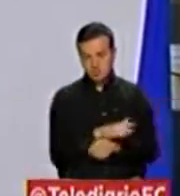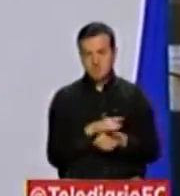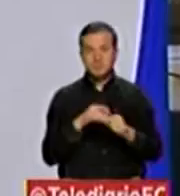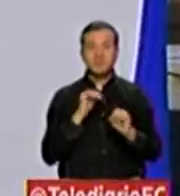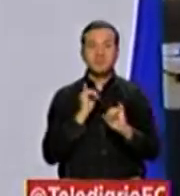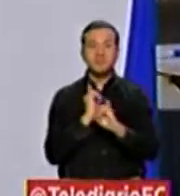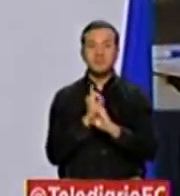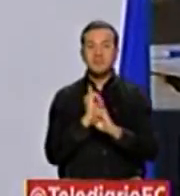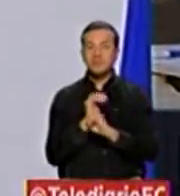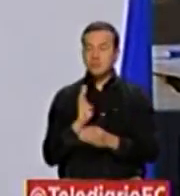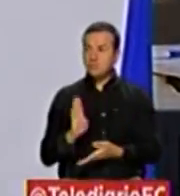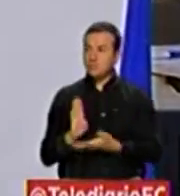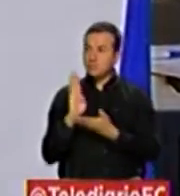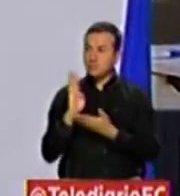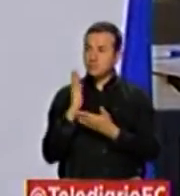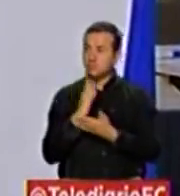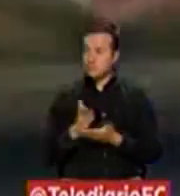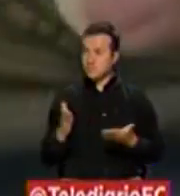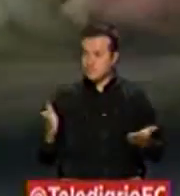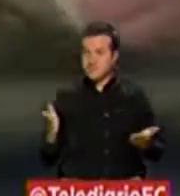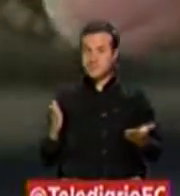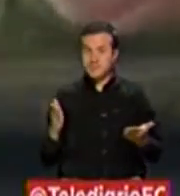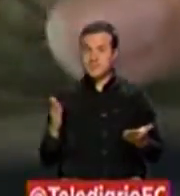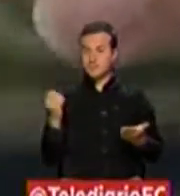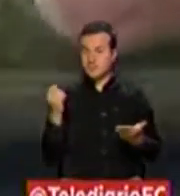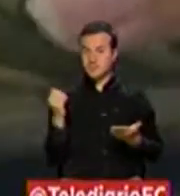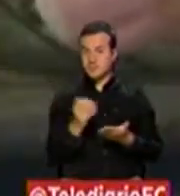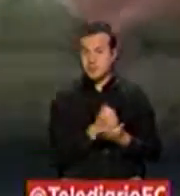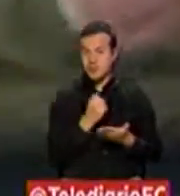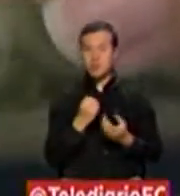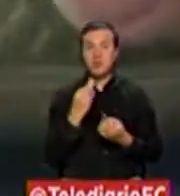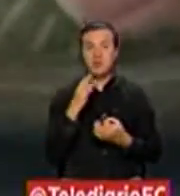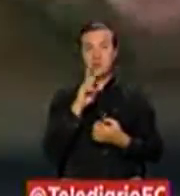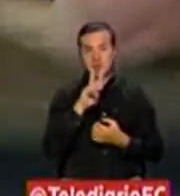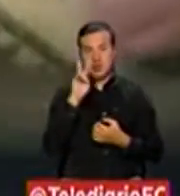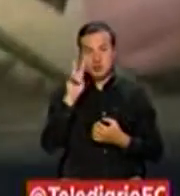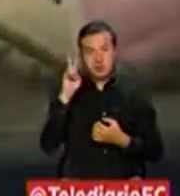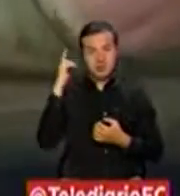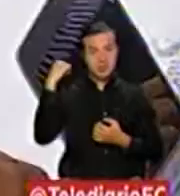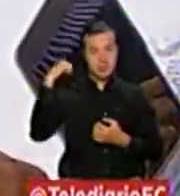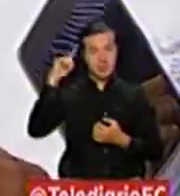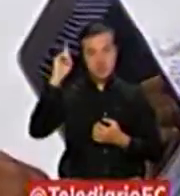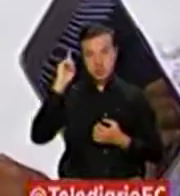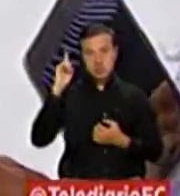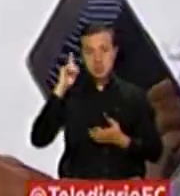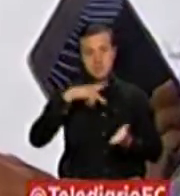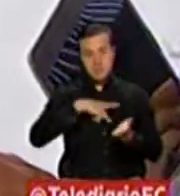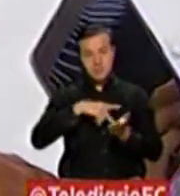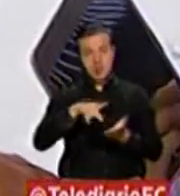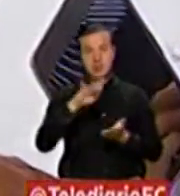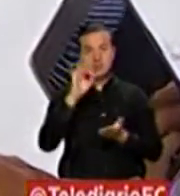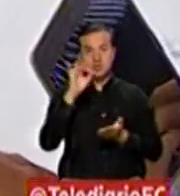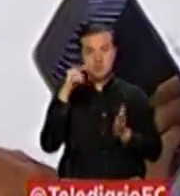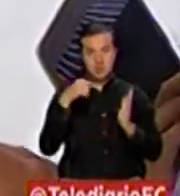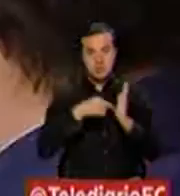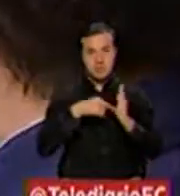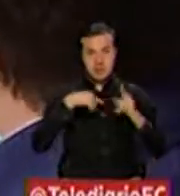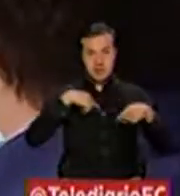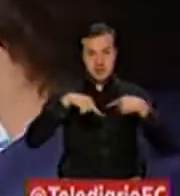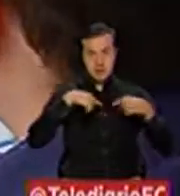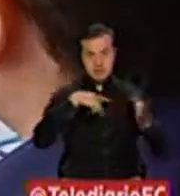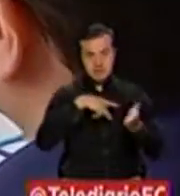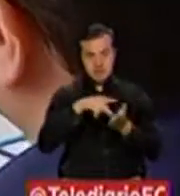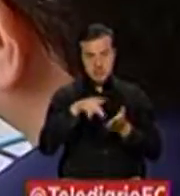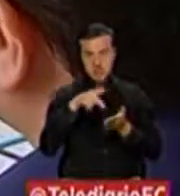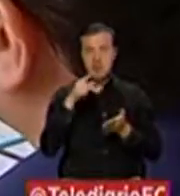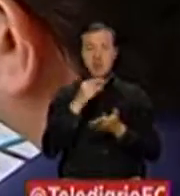Instituto Ecuatoriano de Seguridad Social registra una recaudación superior a los 22 millones, cancelados por 19 mil empleadores.